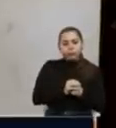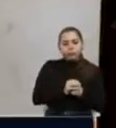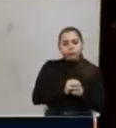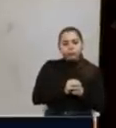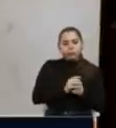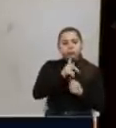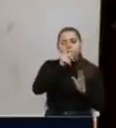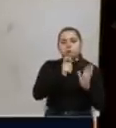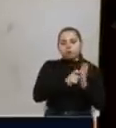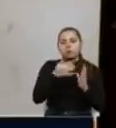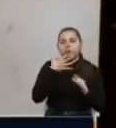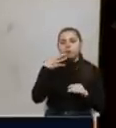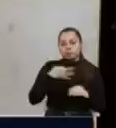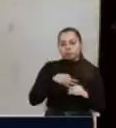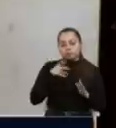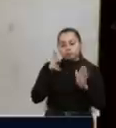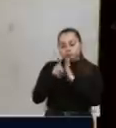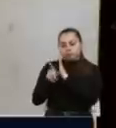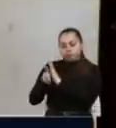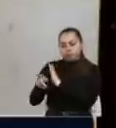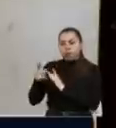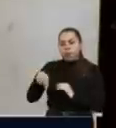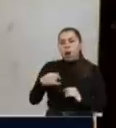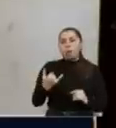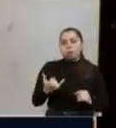Es verdad que hay muchas muertes,